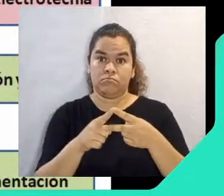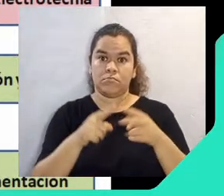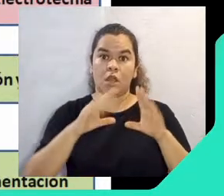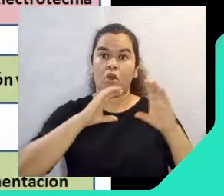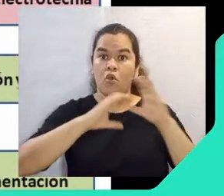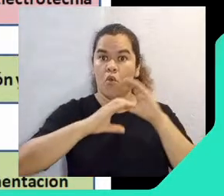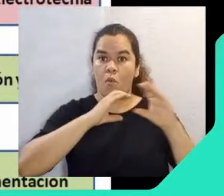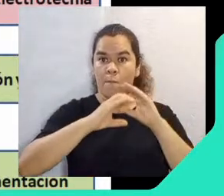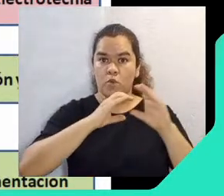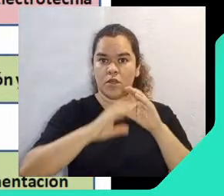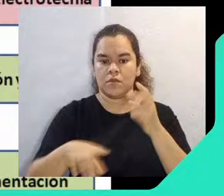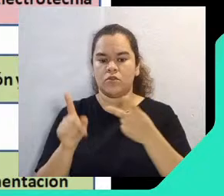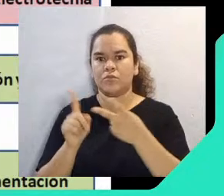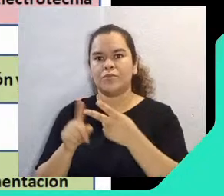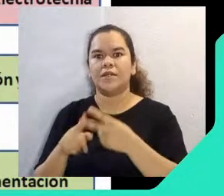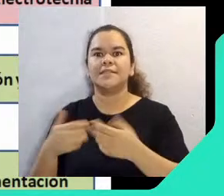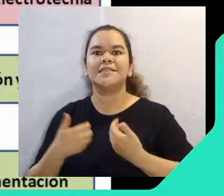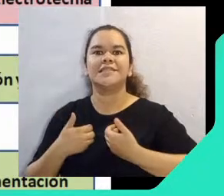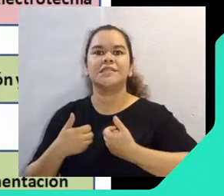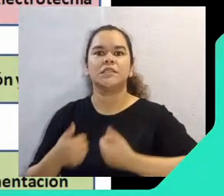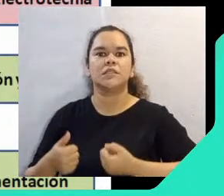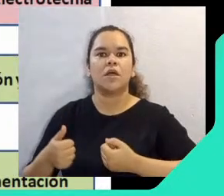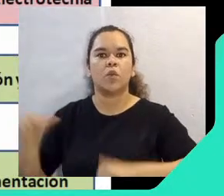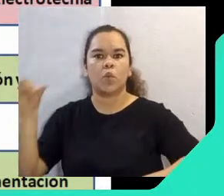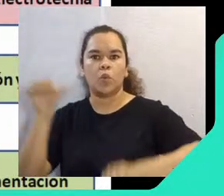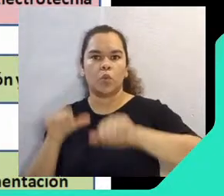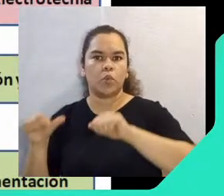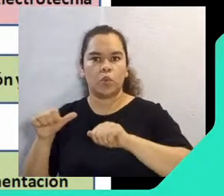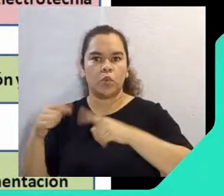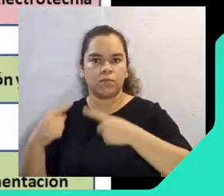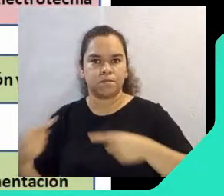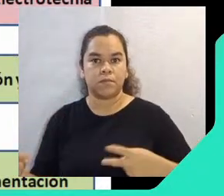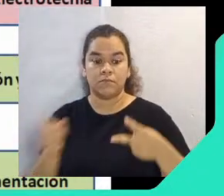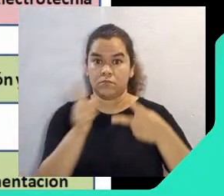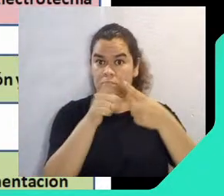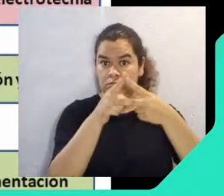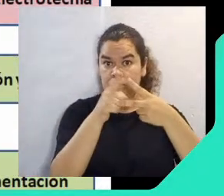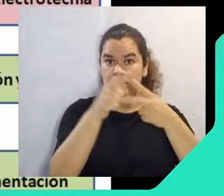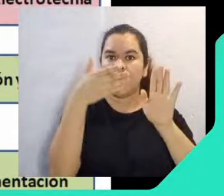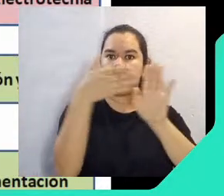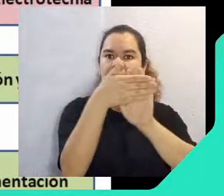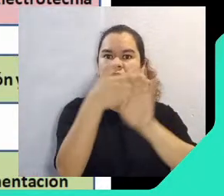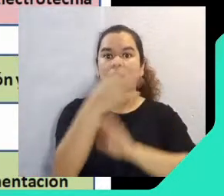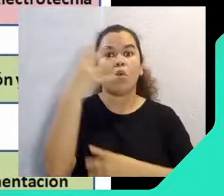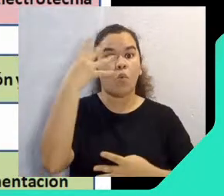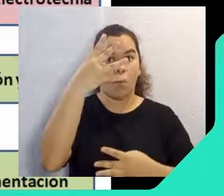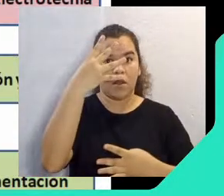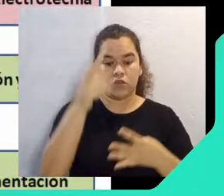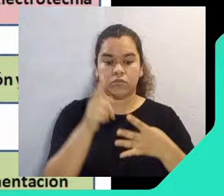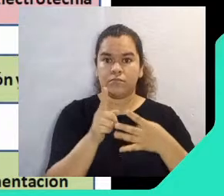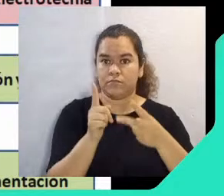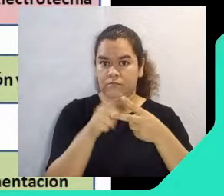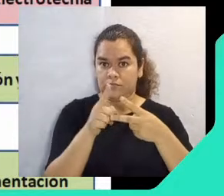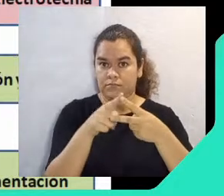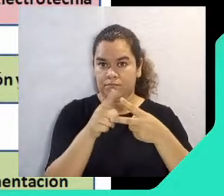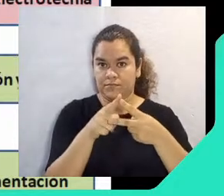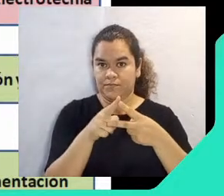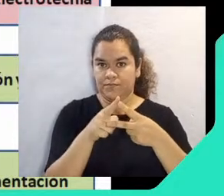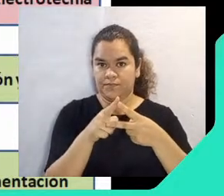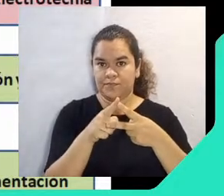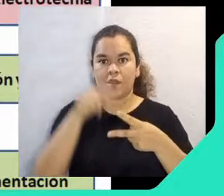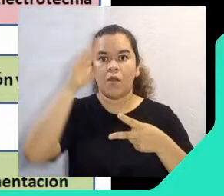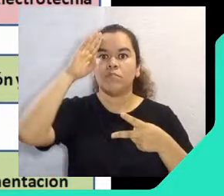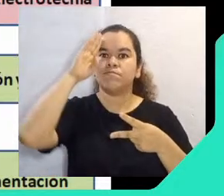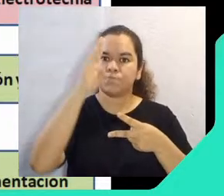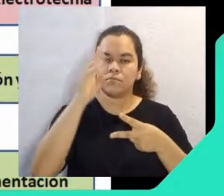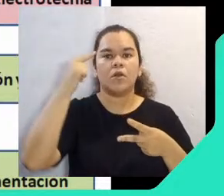es biomédica. Dentro de comunicaciones tienen 4 asignaturas optativas que están enfocadas al